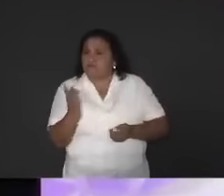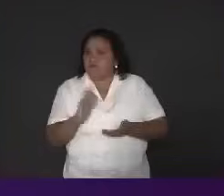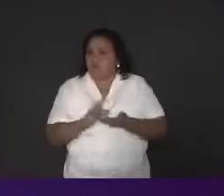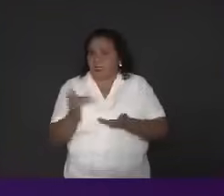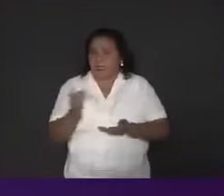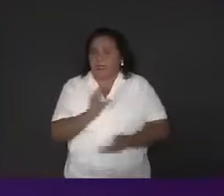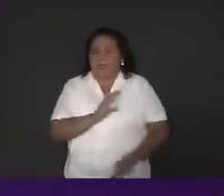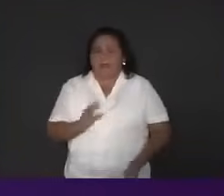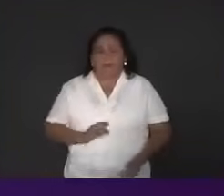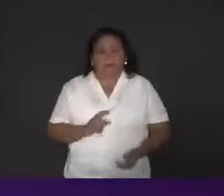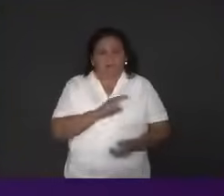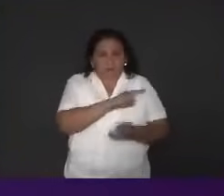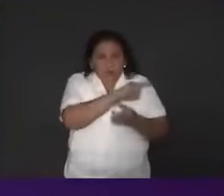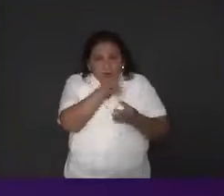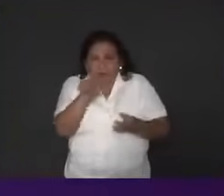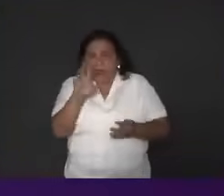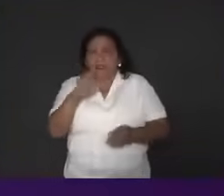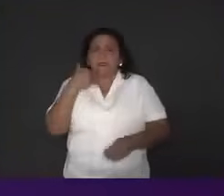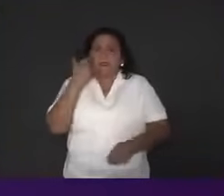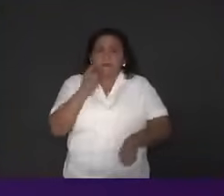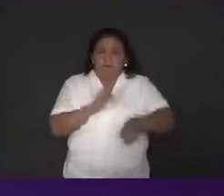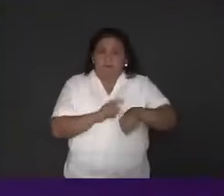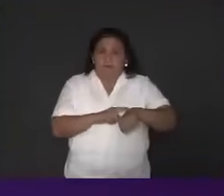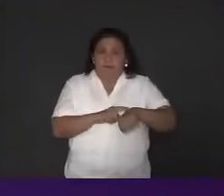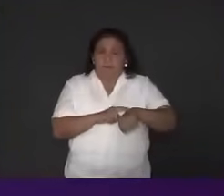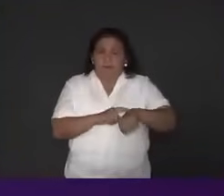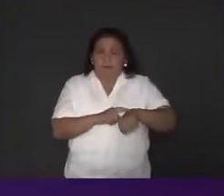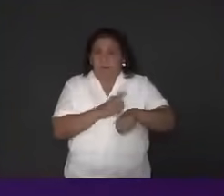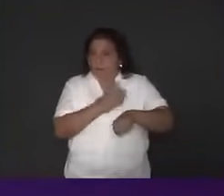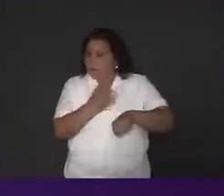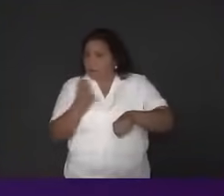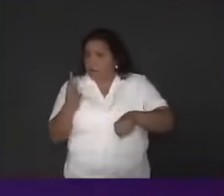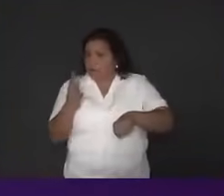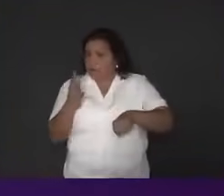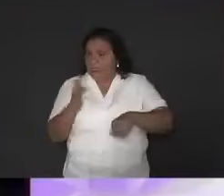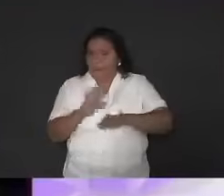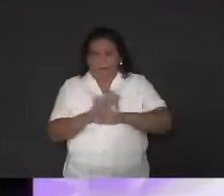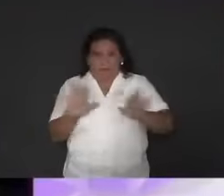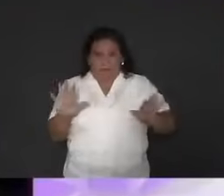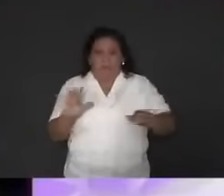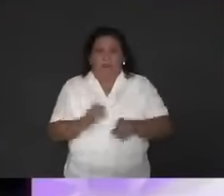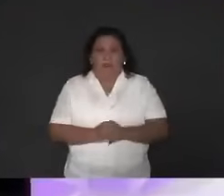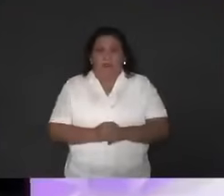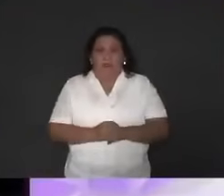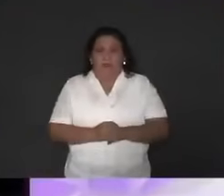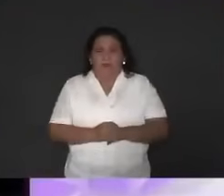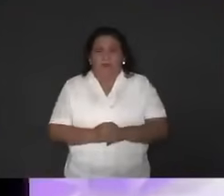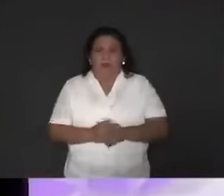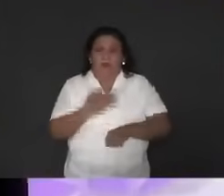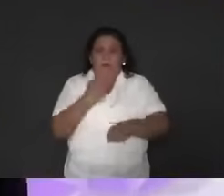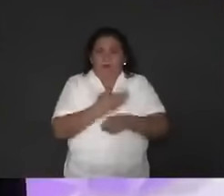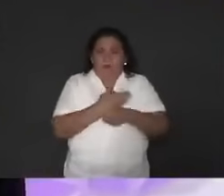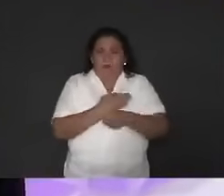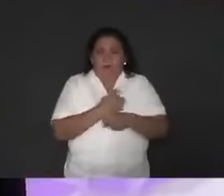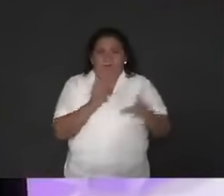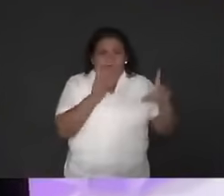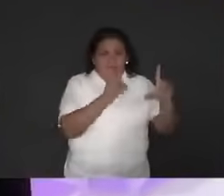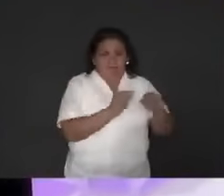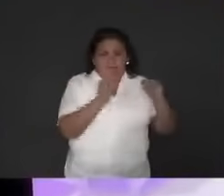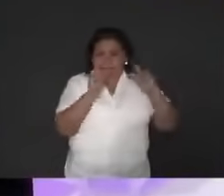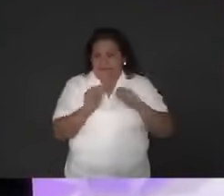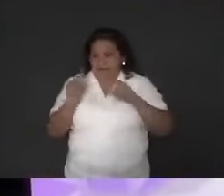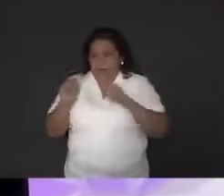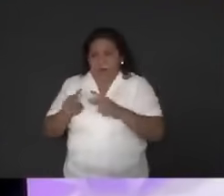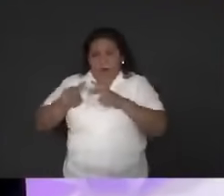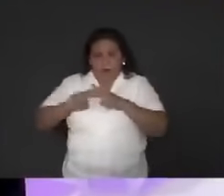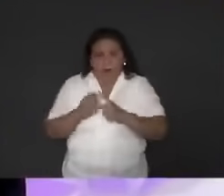su bolsa de tiempo? Bien, pues llegó el momento de que las candidaturas hagan su cierre y sus conclusiones. Iniciaremos